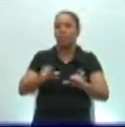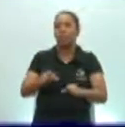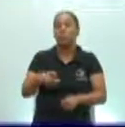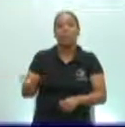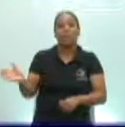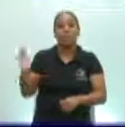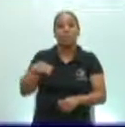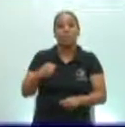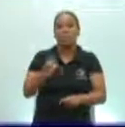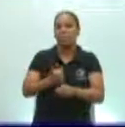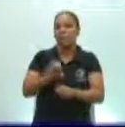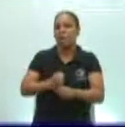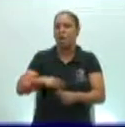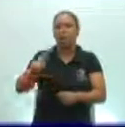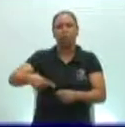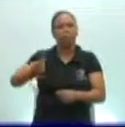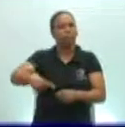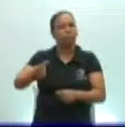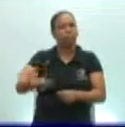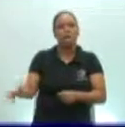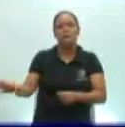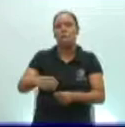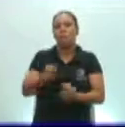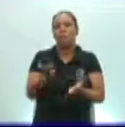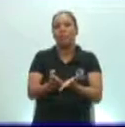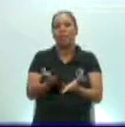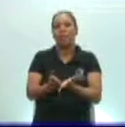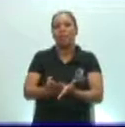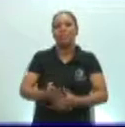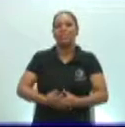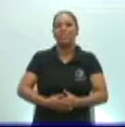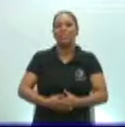trabajando continuamente en nuestras clases.